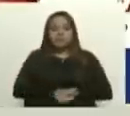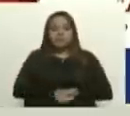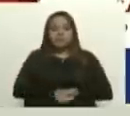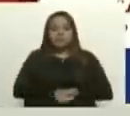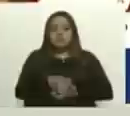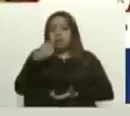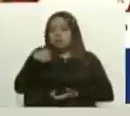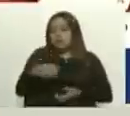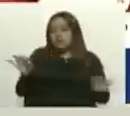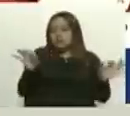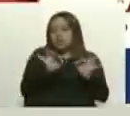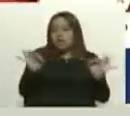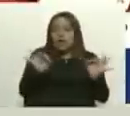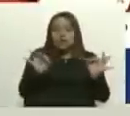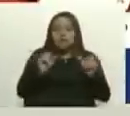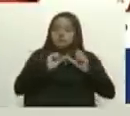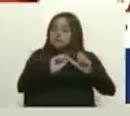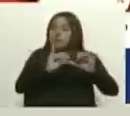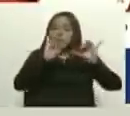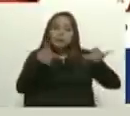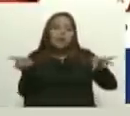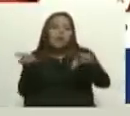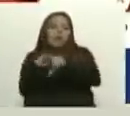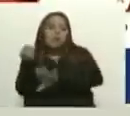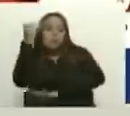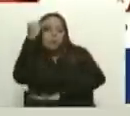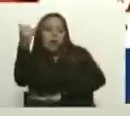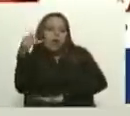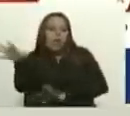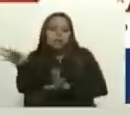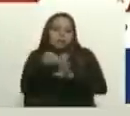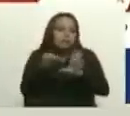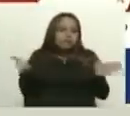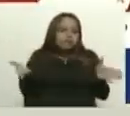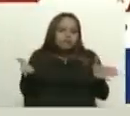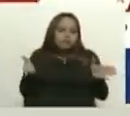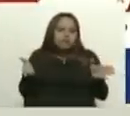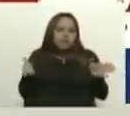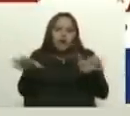Si no nos dicen nada, sigue con la geopolítica. Porque nosotros estamos aquí